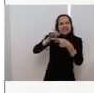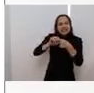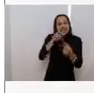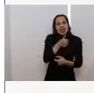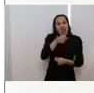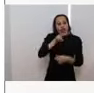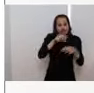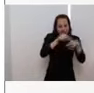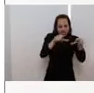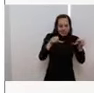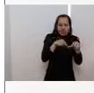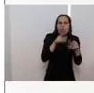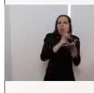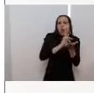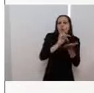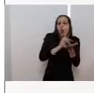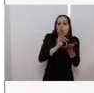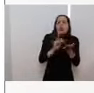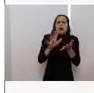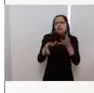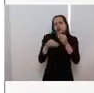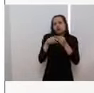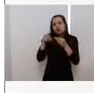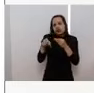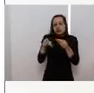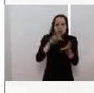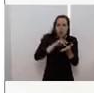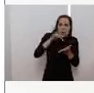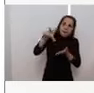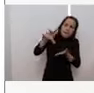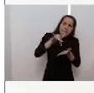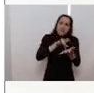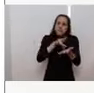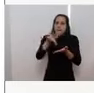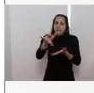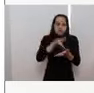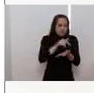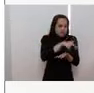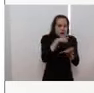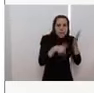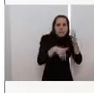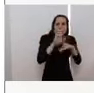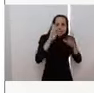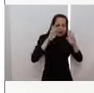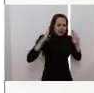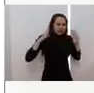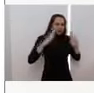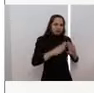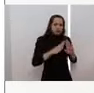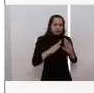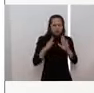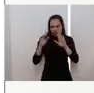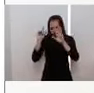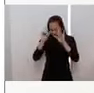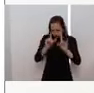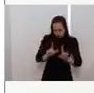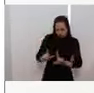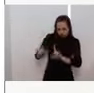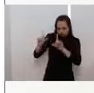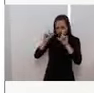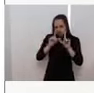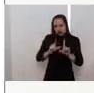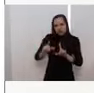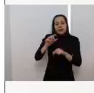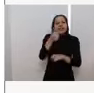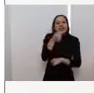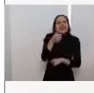de urgencias que también es ambulatorio pero es una atención ya que requiere mayor prioridad imágenes como soporte de apoyo 13